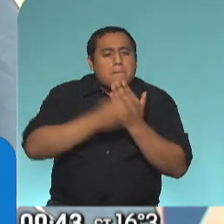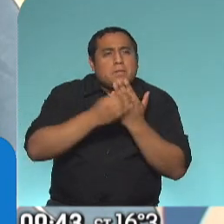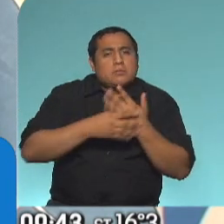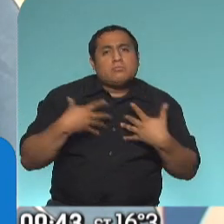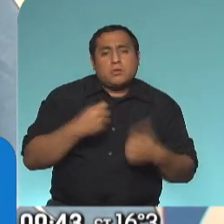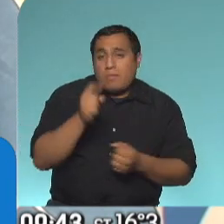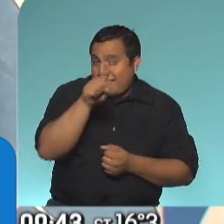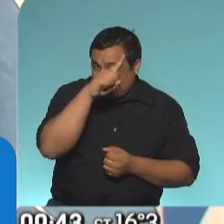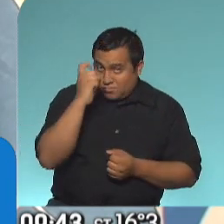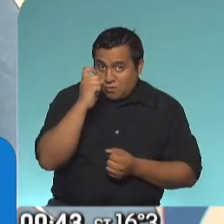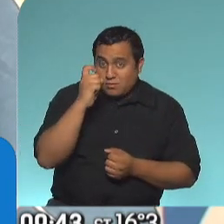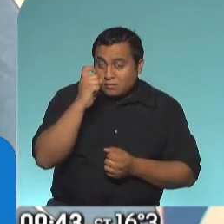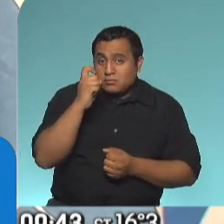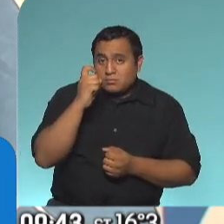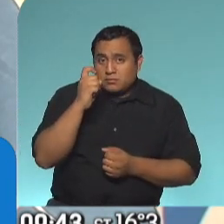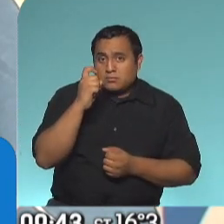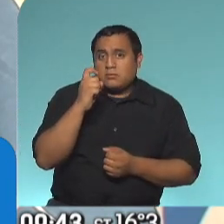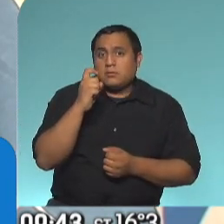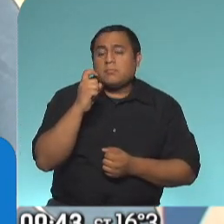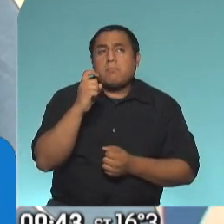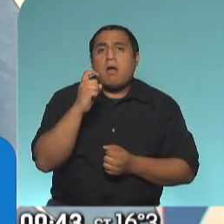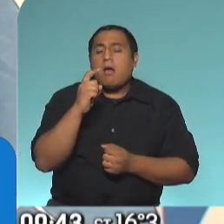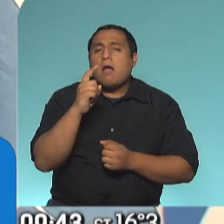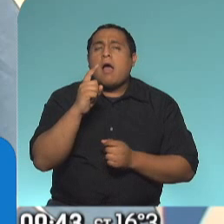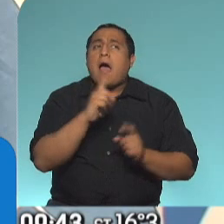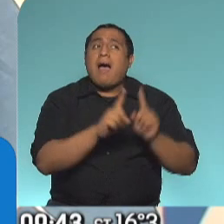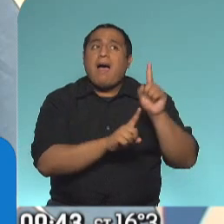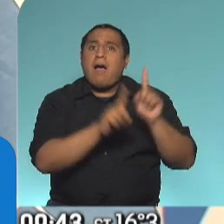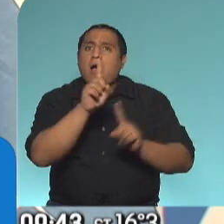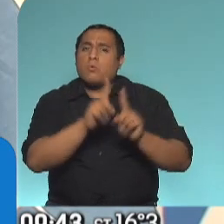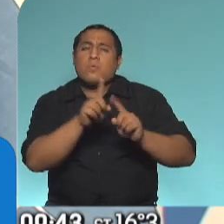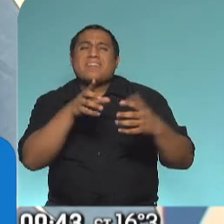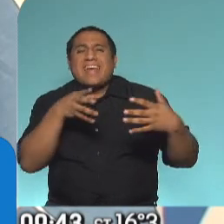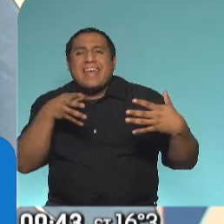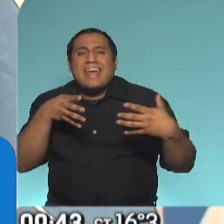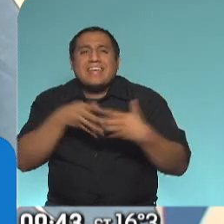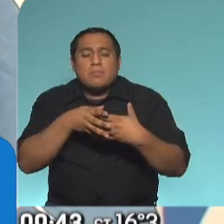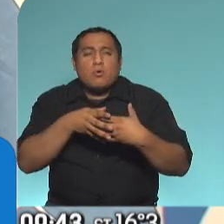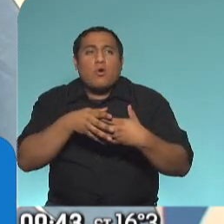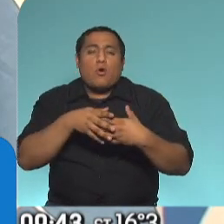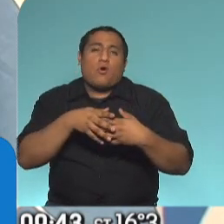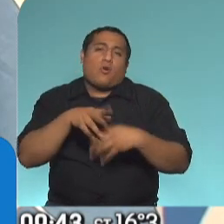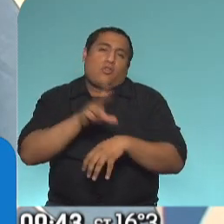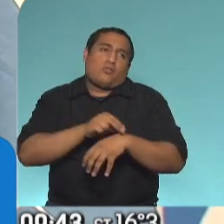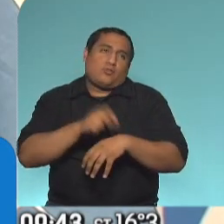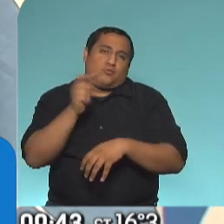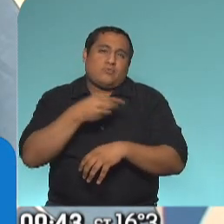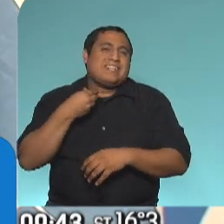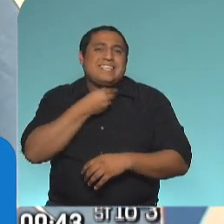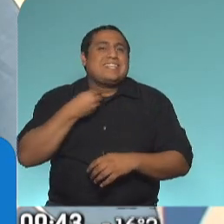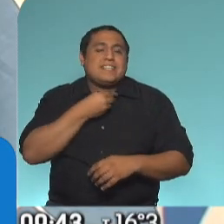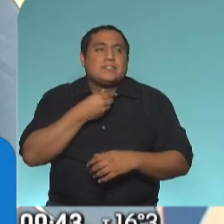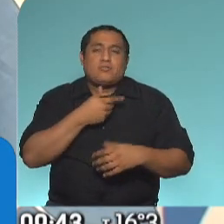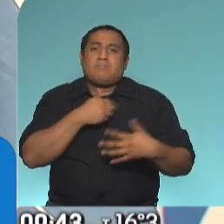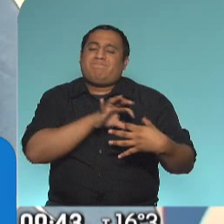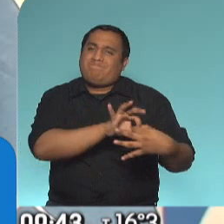la Nación, con algunos de los cuales del equipo del doctor Ginés González me une una